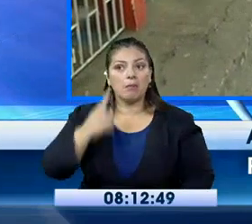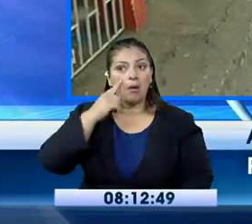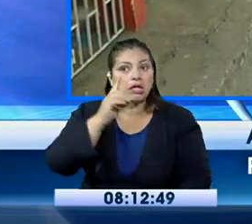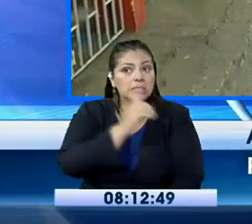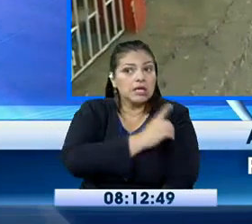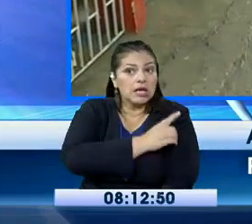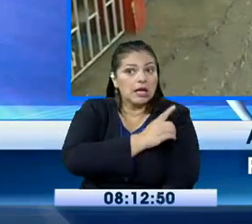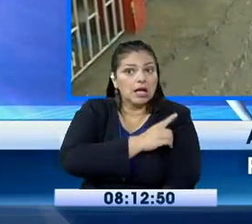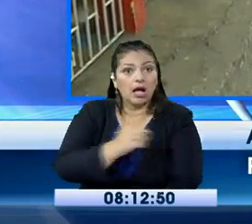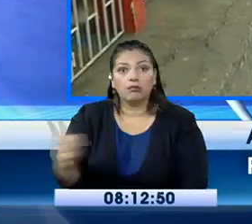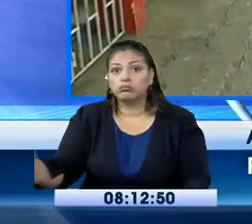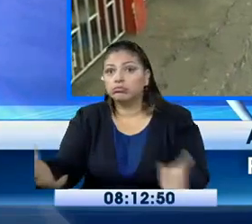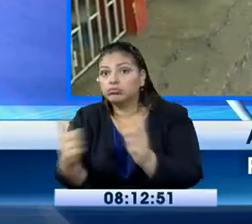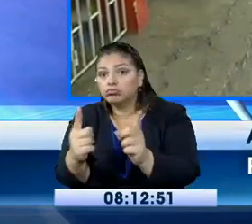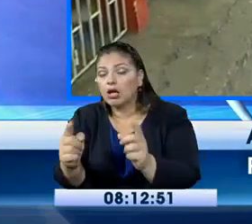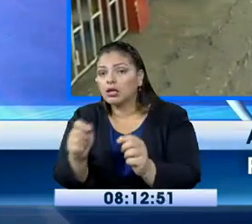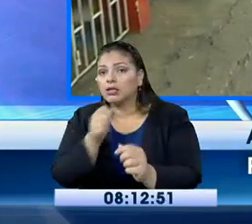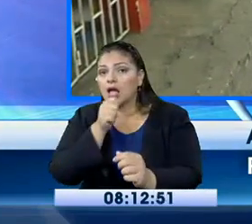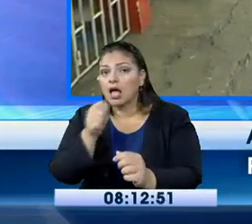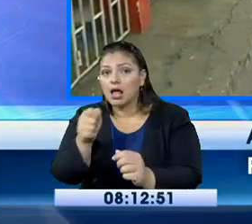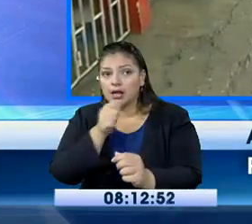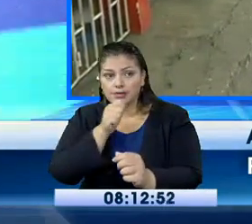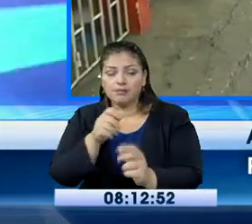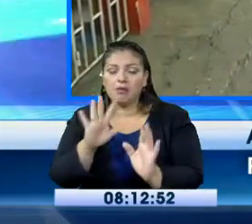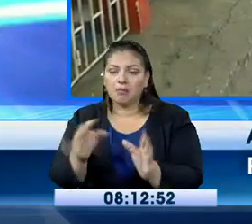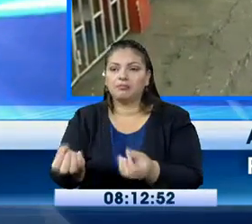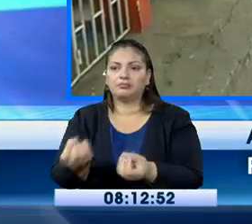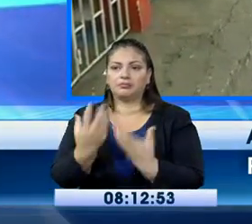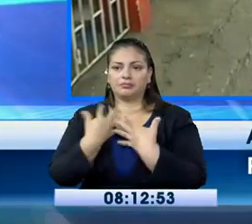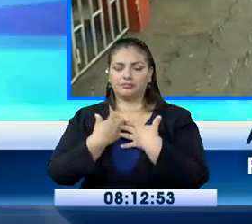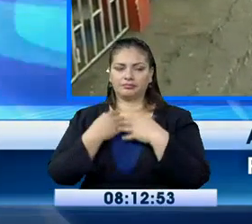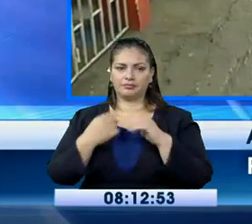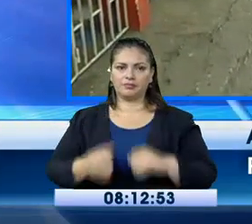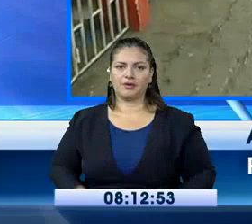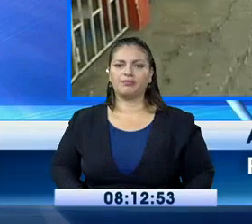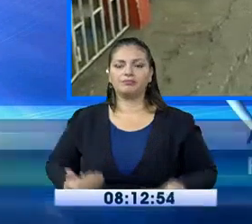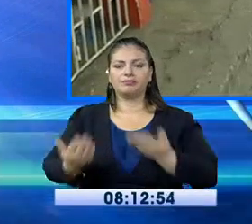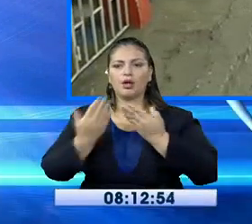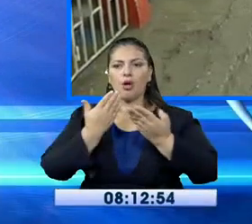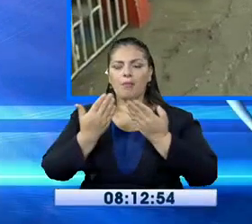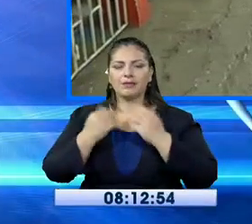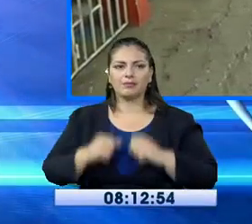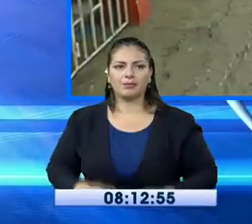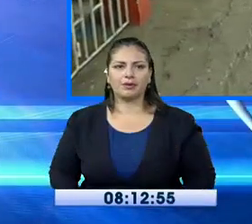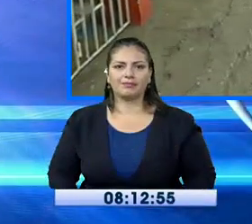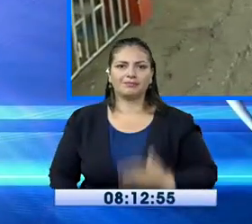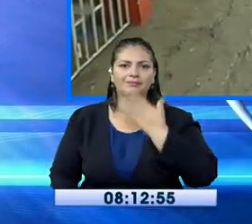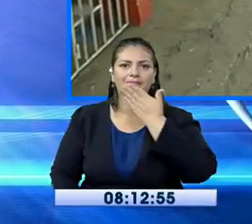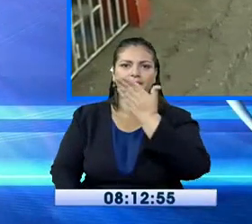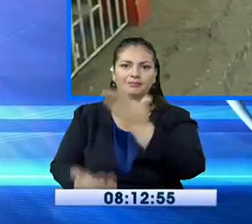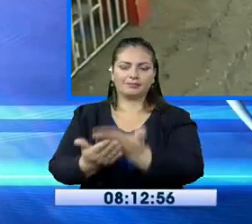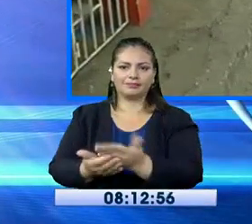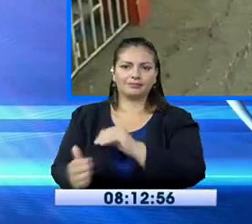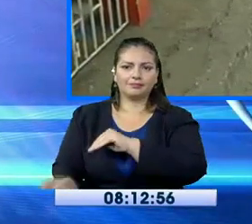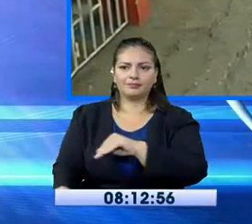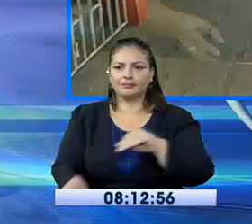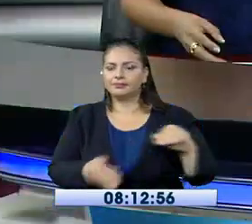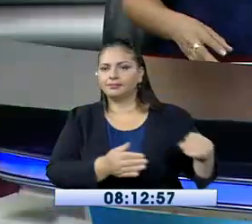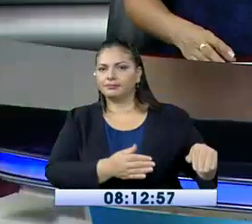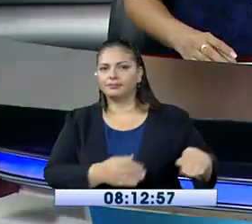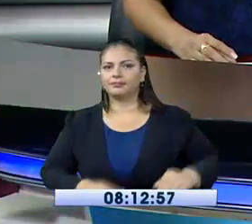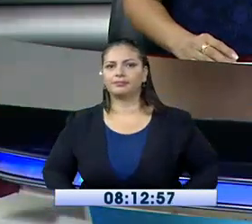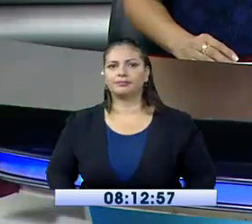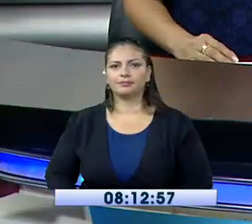de la ATM para poder recibir la información y conversar contigo. Gracias por el momento. Vamos ahora con esta información, así